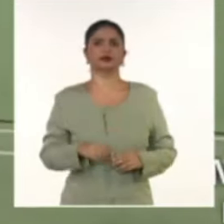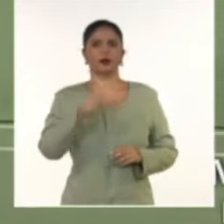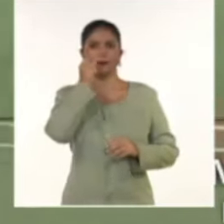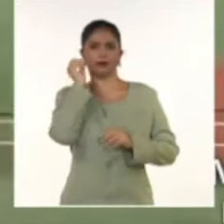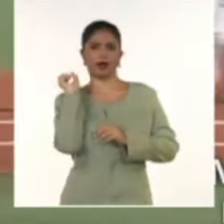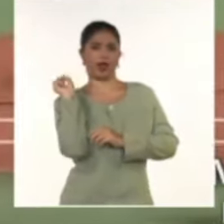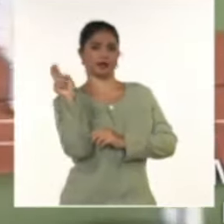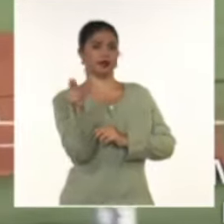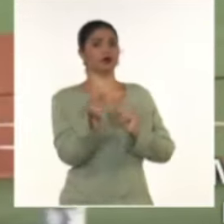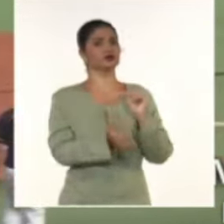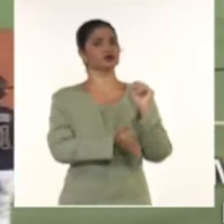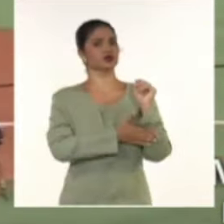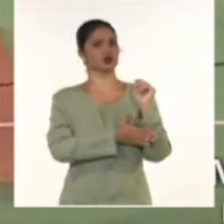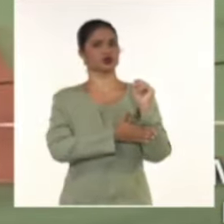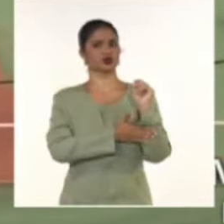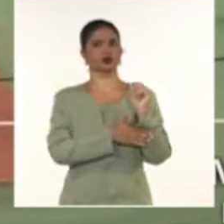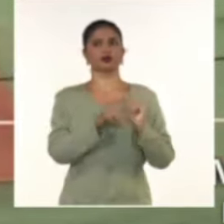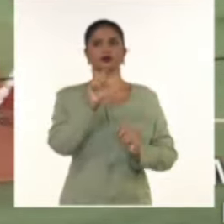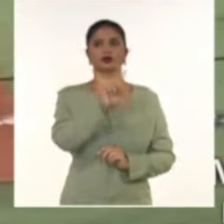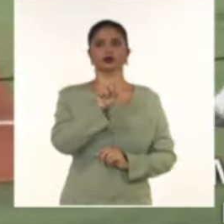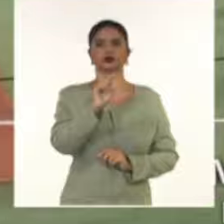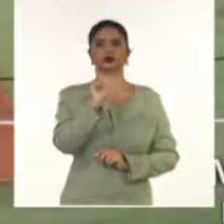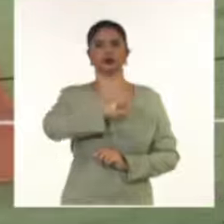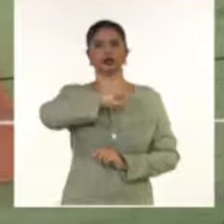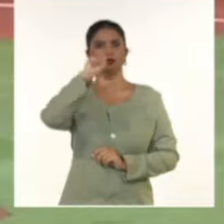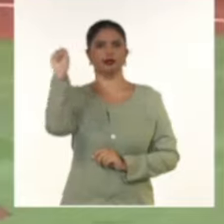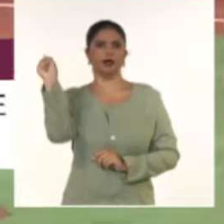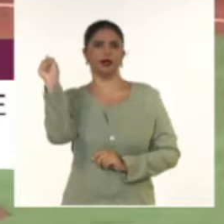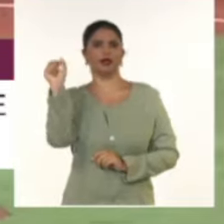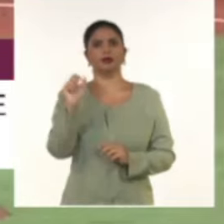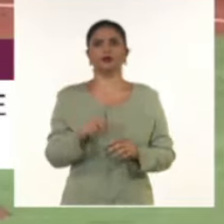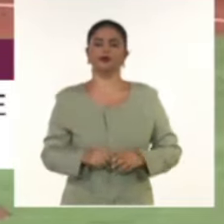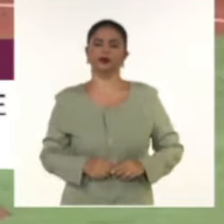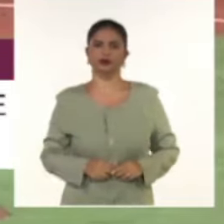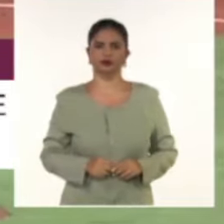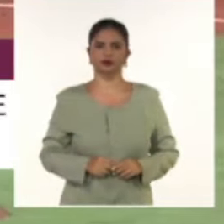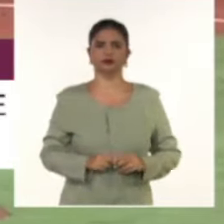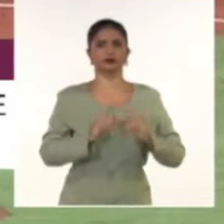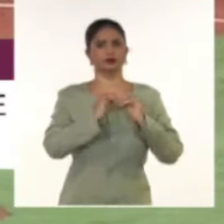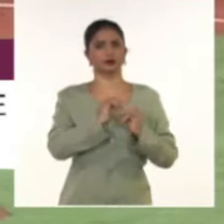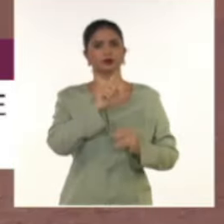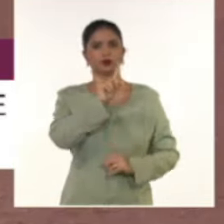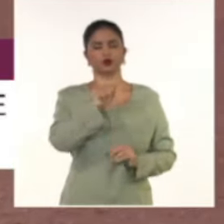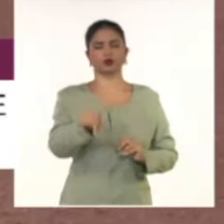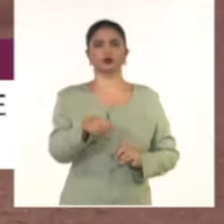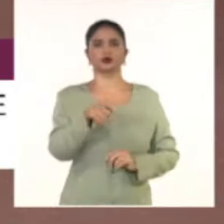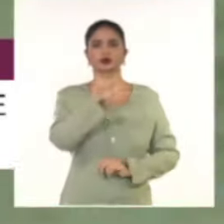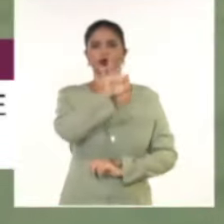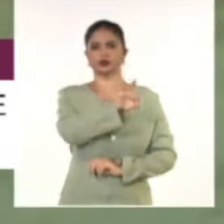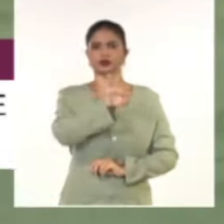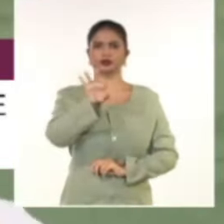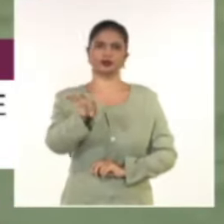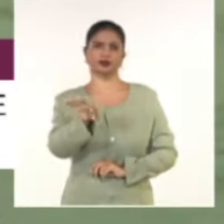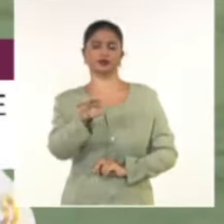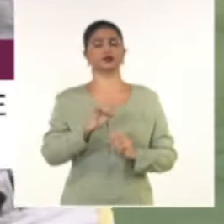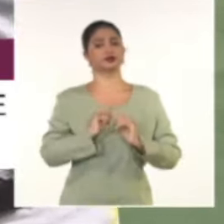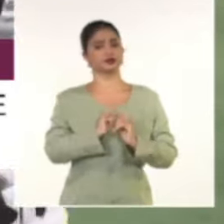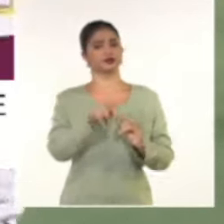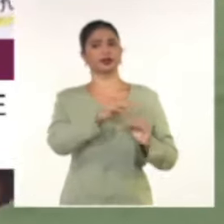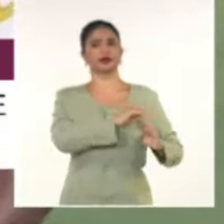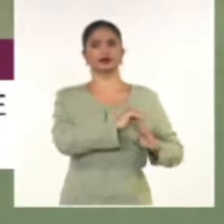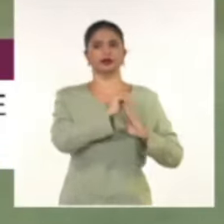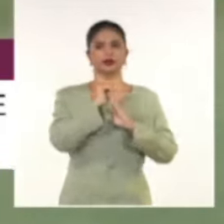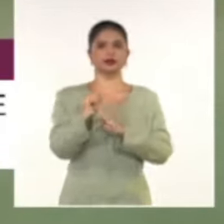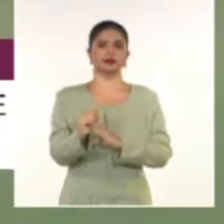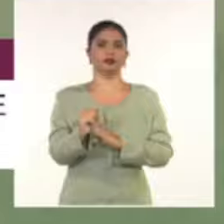dejó su récord en 11 triunfos con 5 descalabros y mejoró su efectividad a 1.88, lo que lo asegura como líder absoluto de